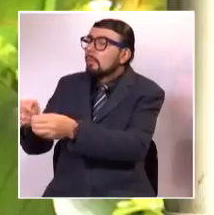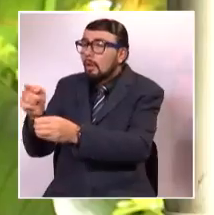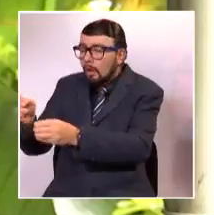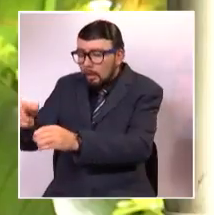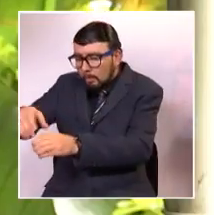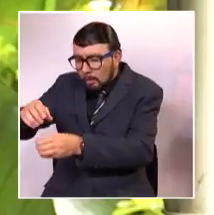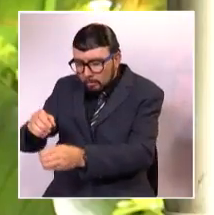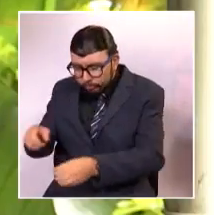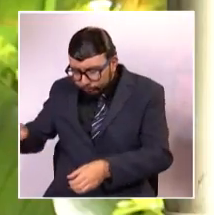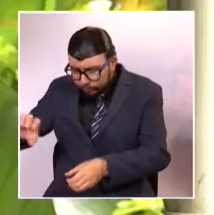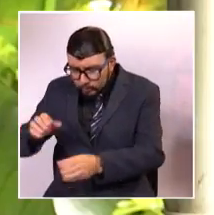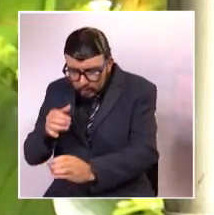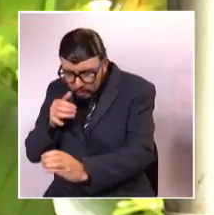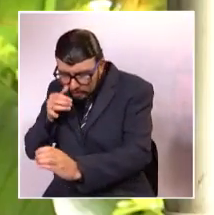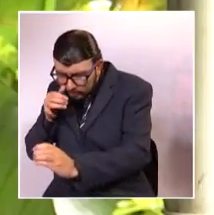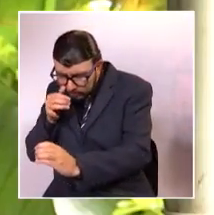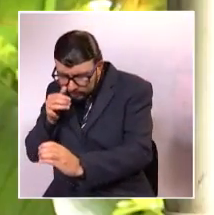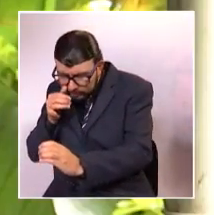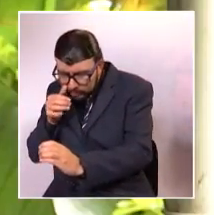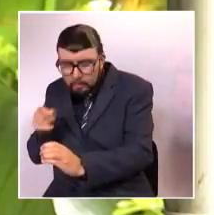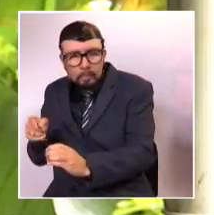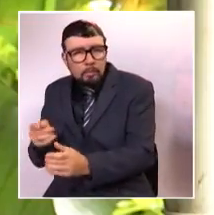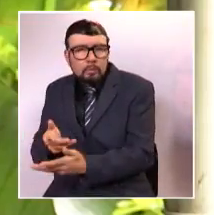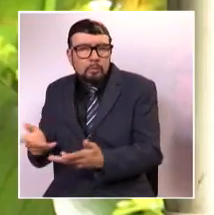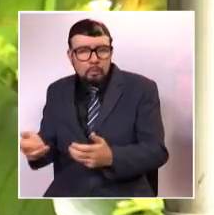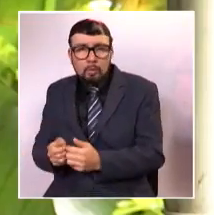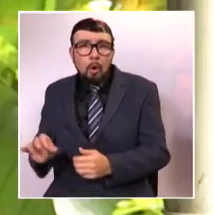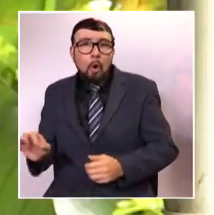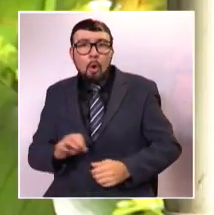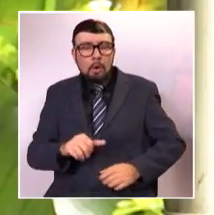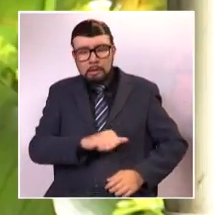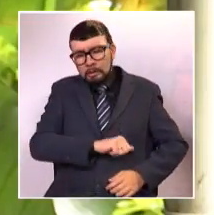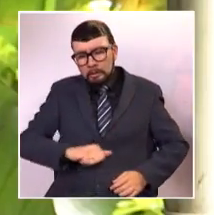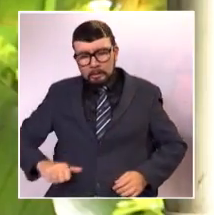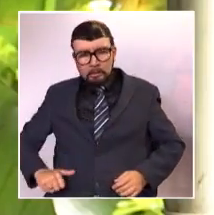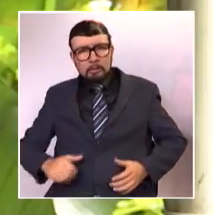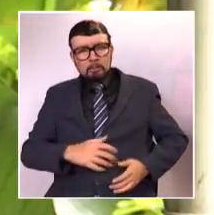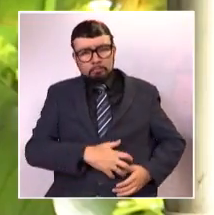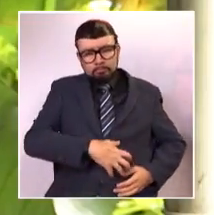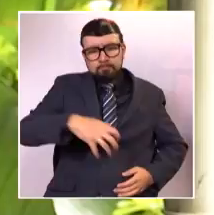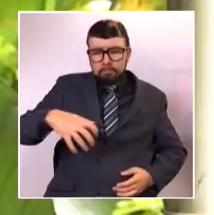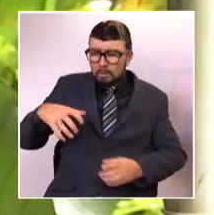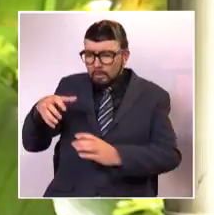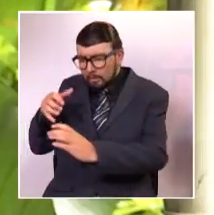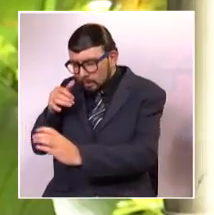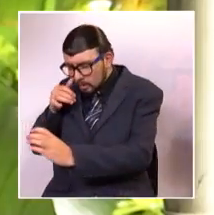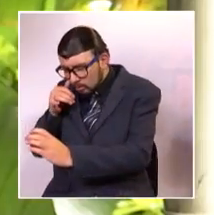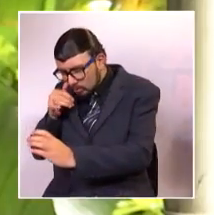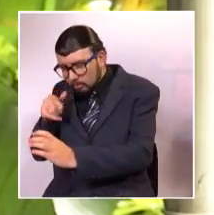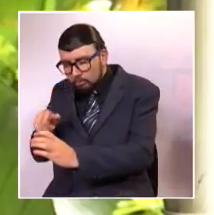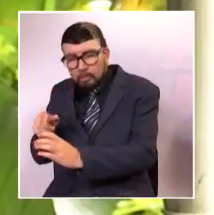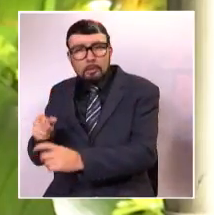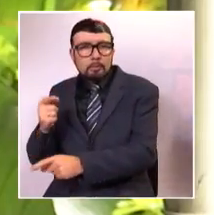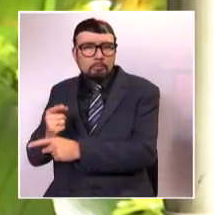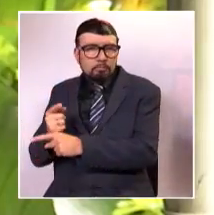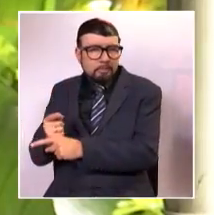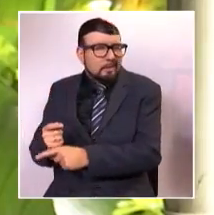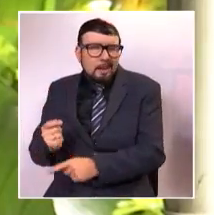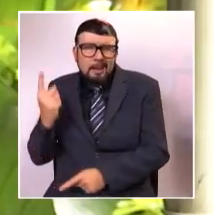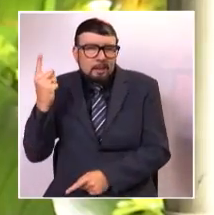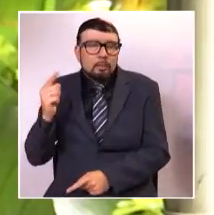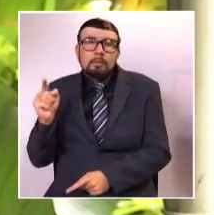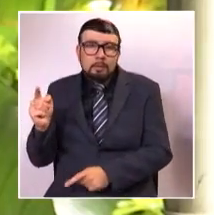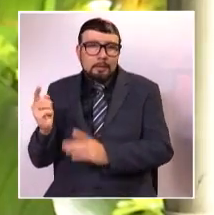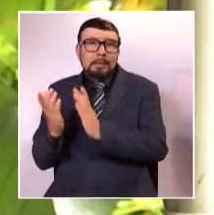un espécimen grande, en el caso de un órgano, en el caso de un órgano, en el caso de un tumor, etcétera,